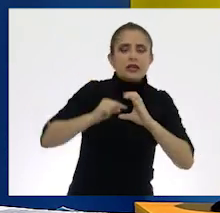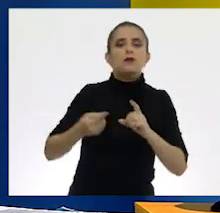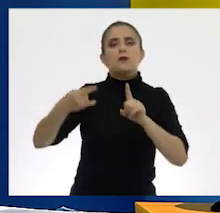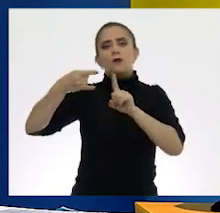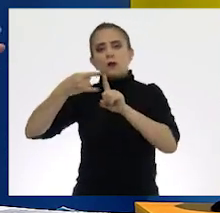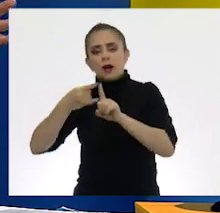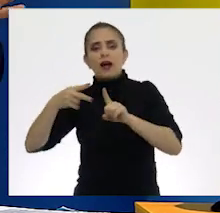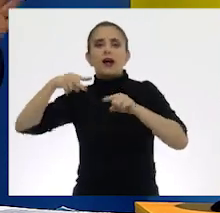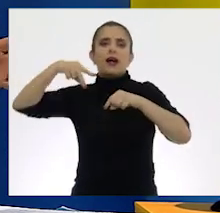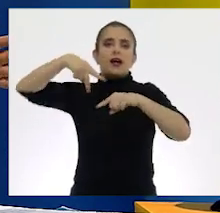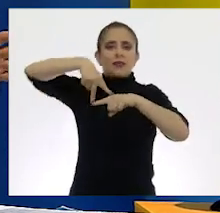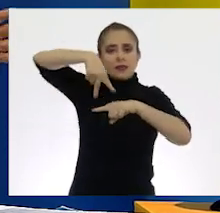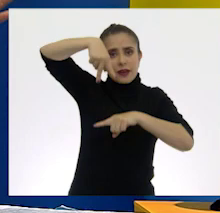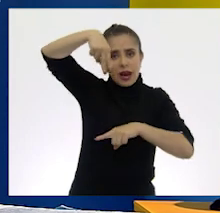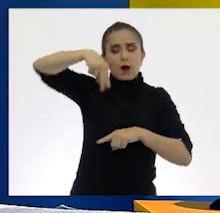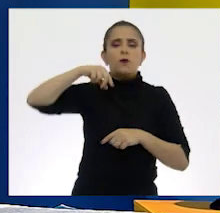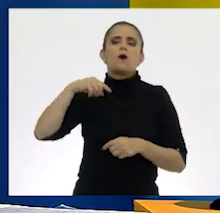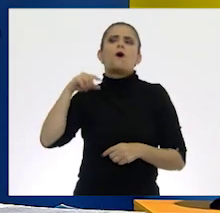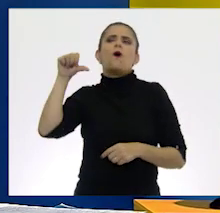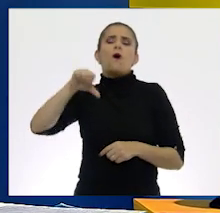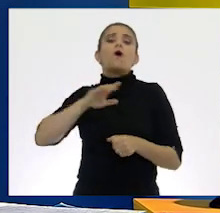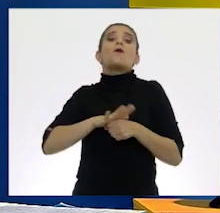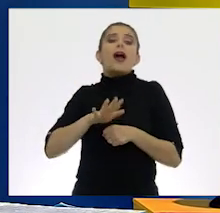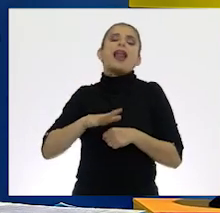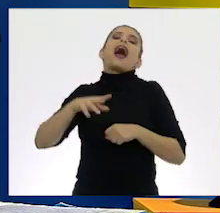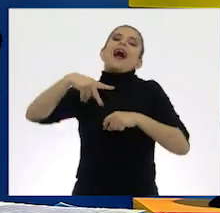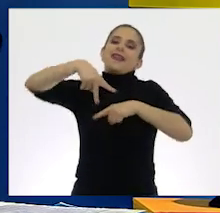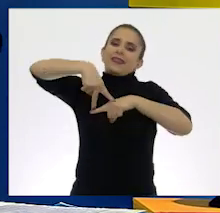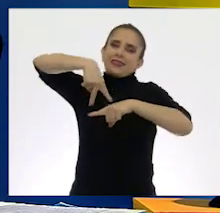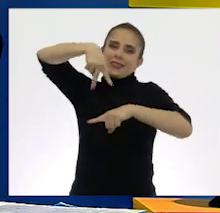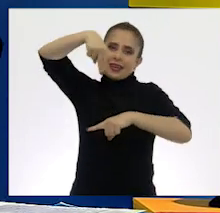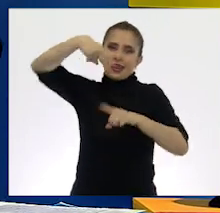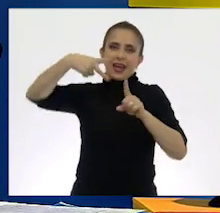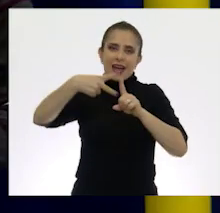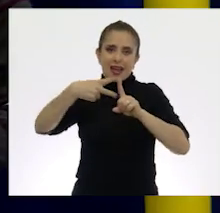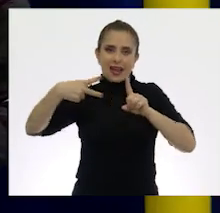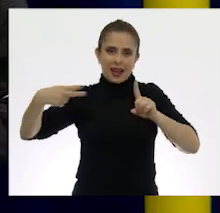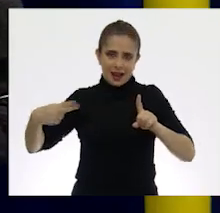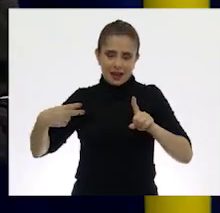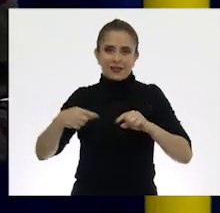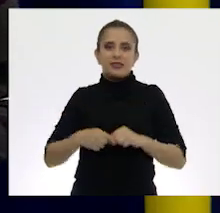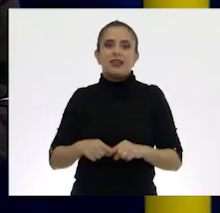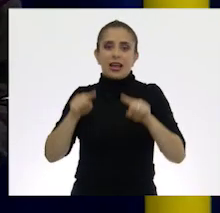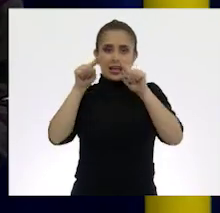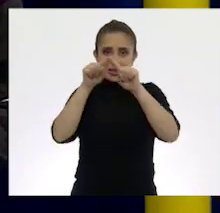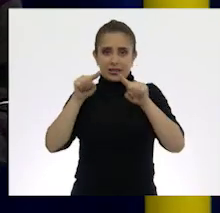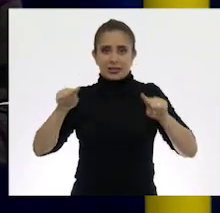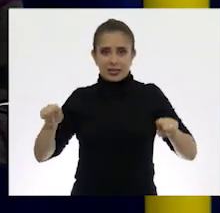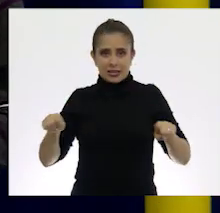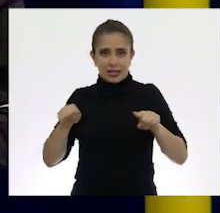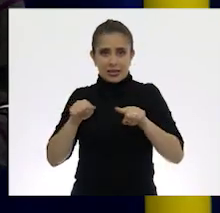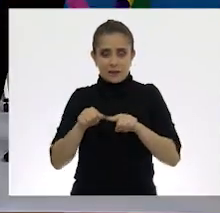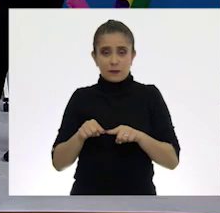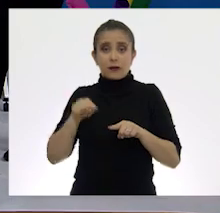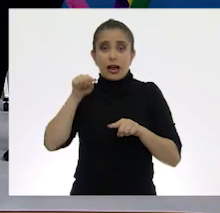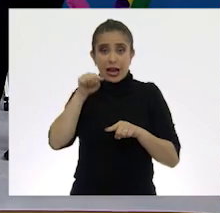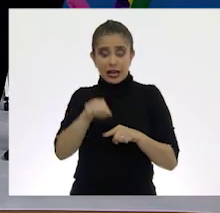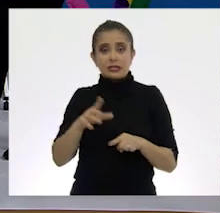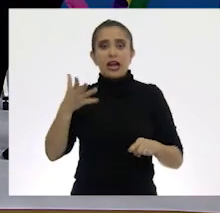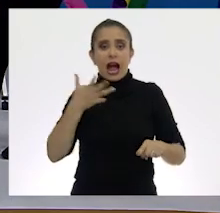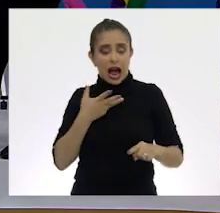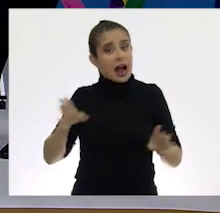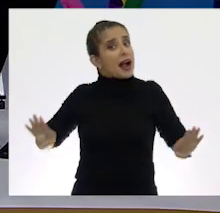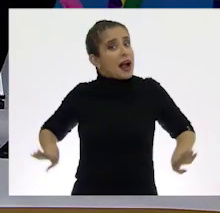estaremos trabajando con los triángulos. Los triángulos. Sí, es una figura geométrica que tiene